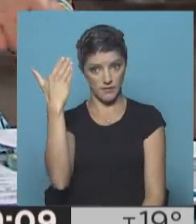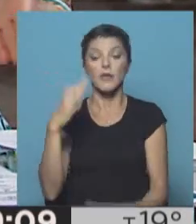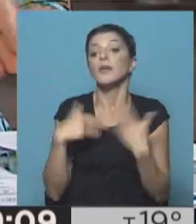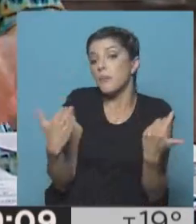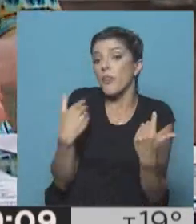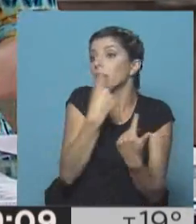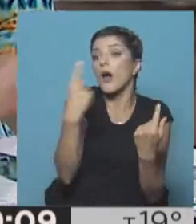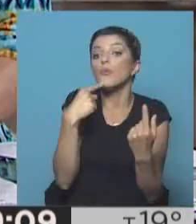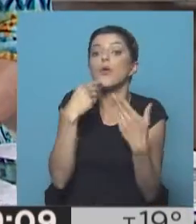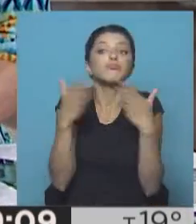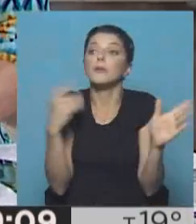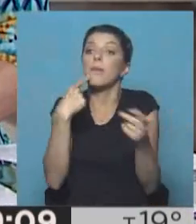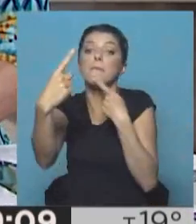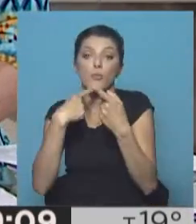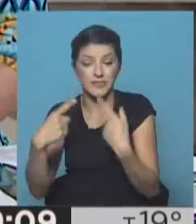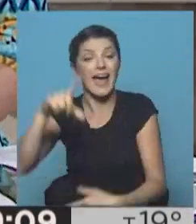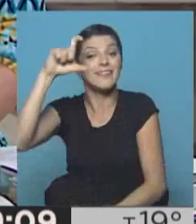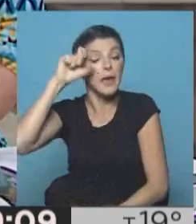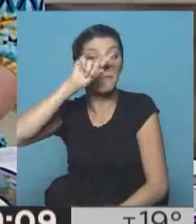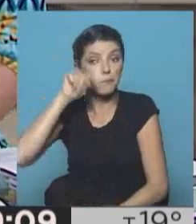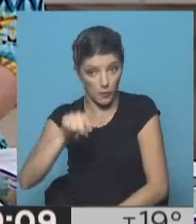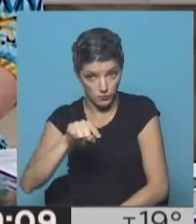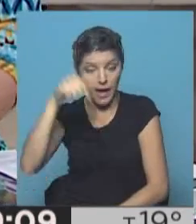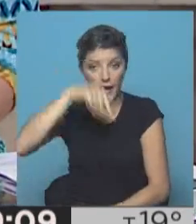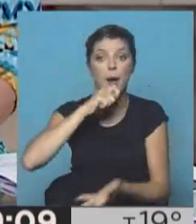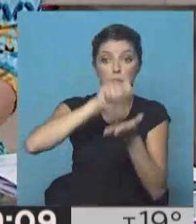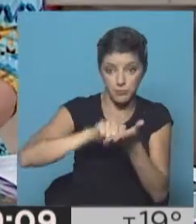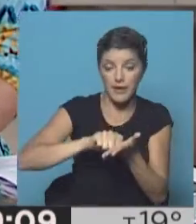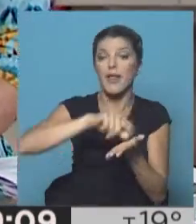digamos, abiertamente. Hubo 10 preguntas de medios nacionales, provinciales y extranjeros.